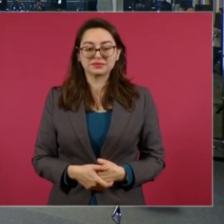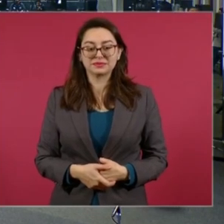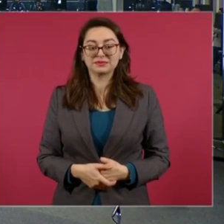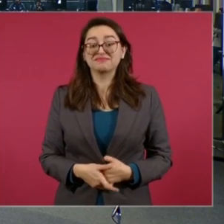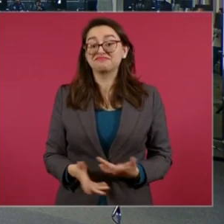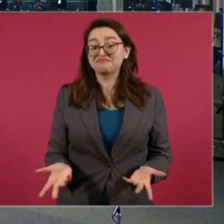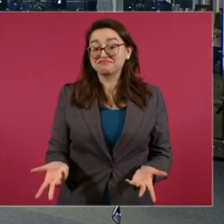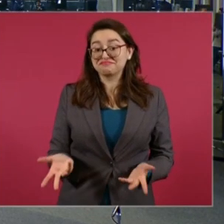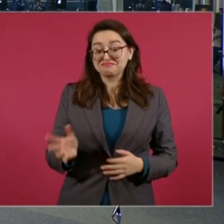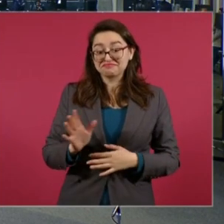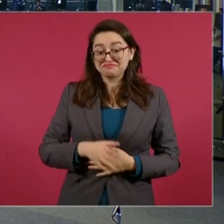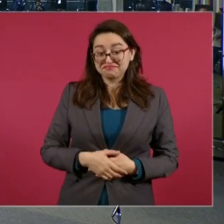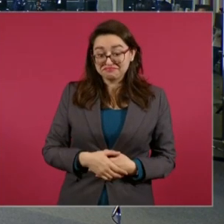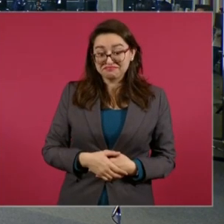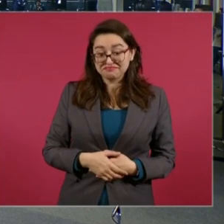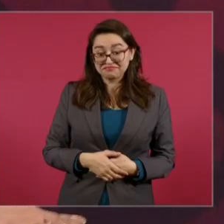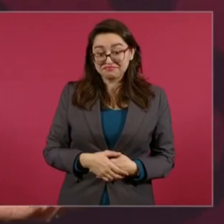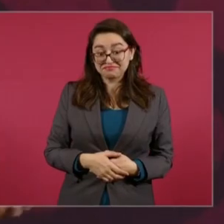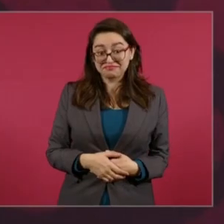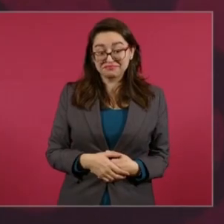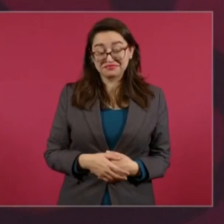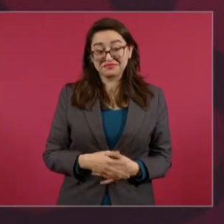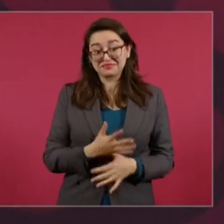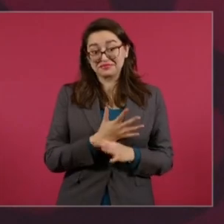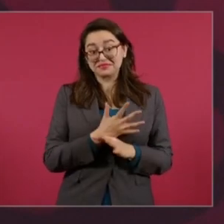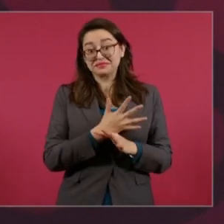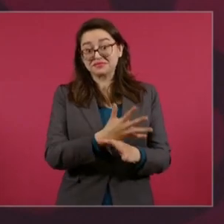Fíjense, investigación conjunta.